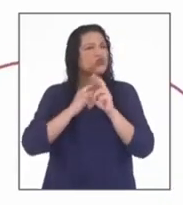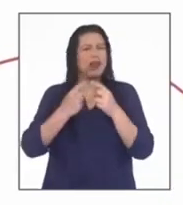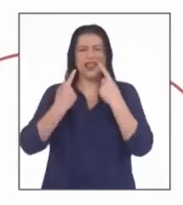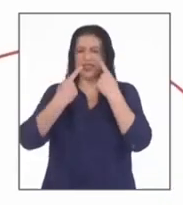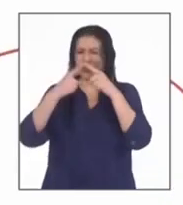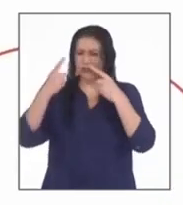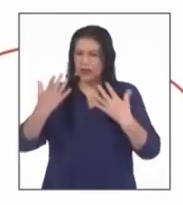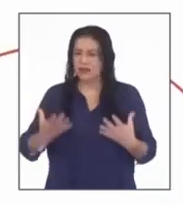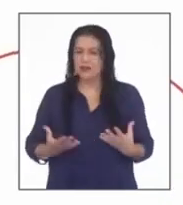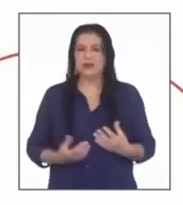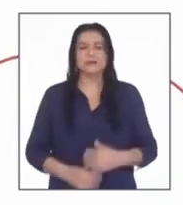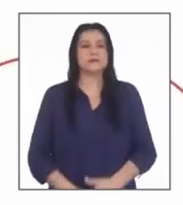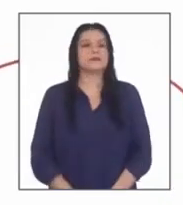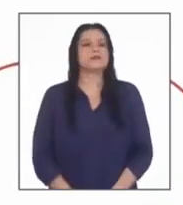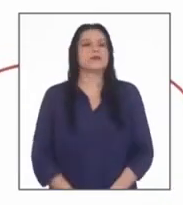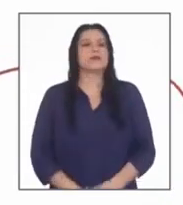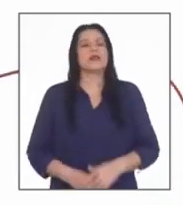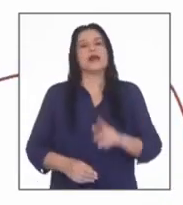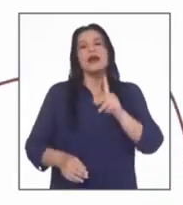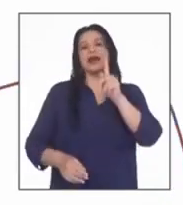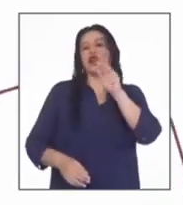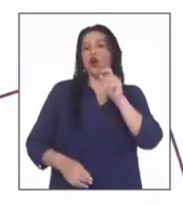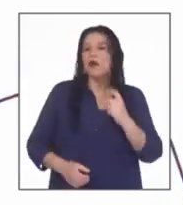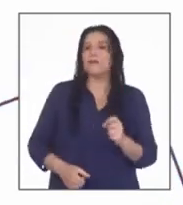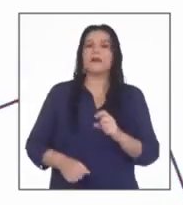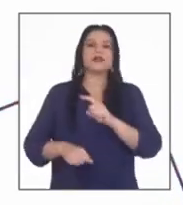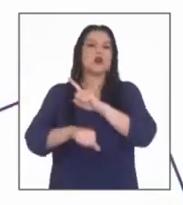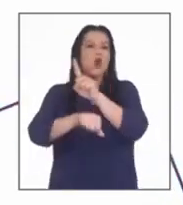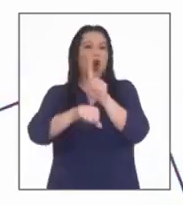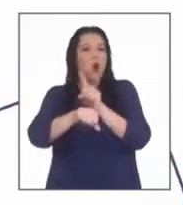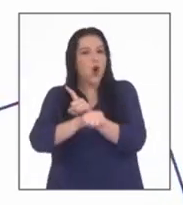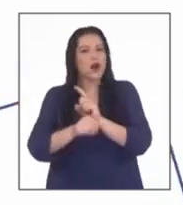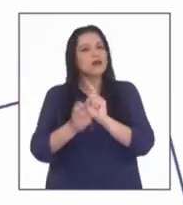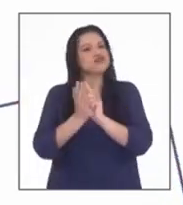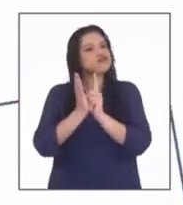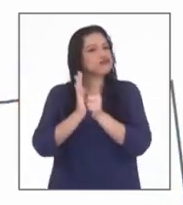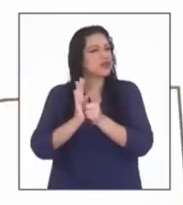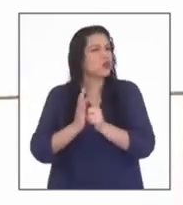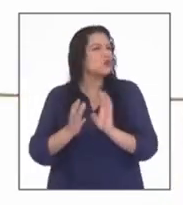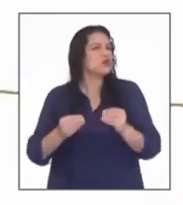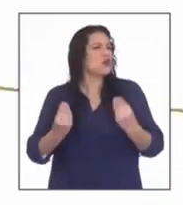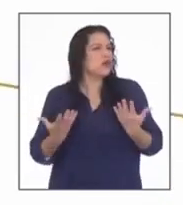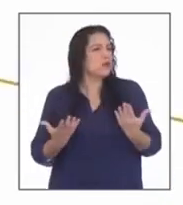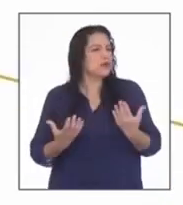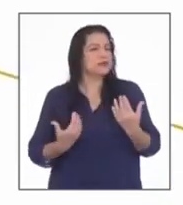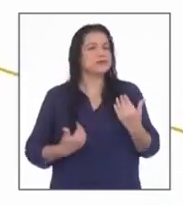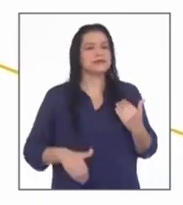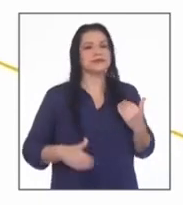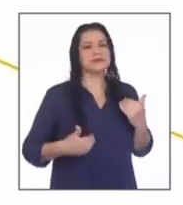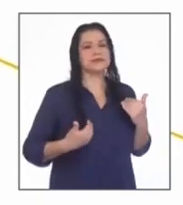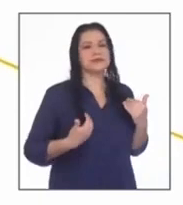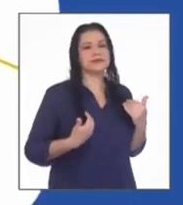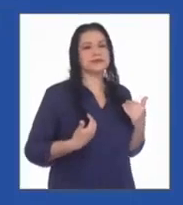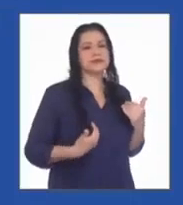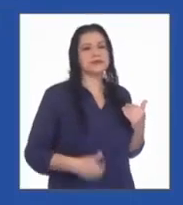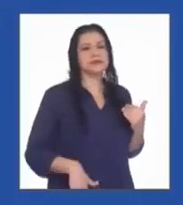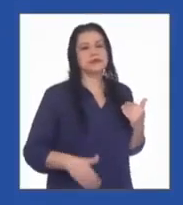muchas unidades de magnitud: kilómetros, hora, segundo.